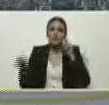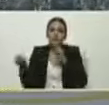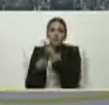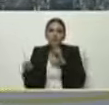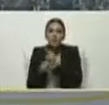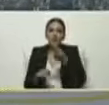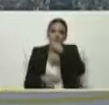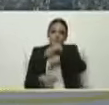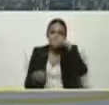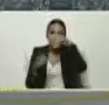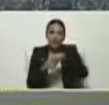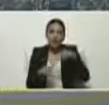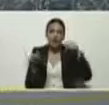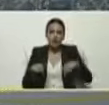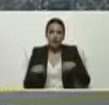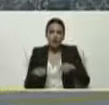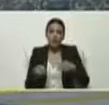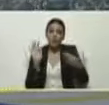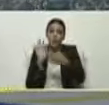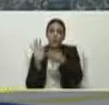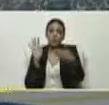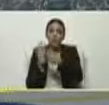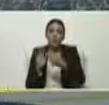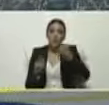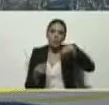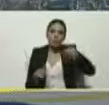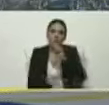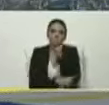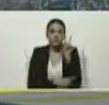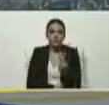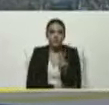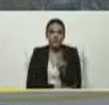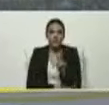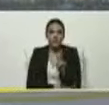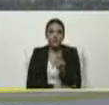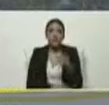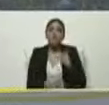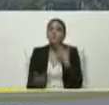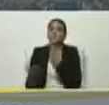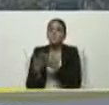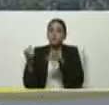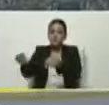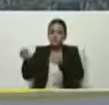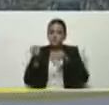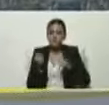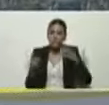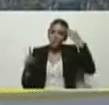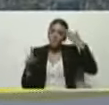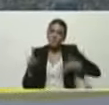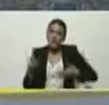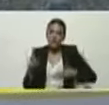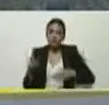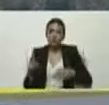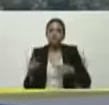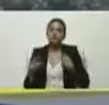criminal que el imperialismo lanza contra nuestro país. Y pido mi bastón de mando de la Policía Nacional